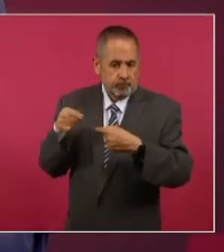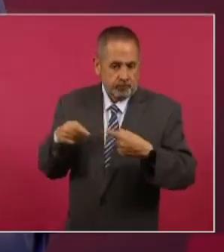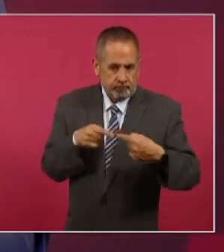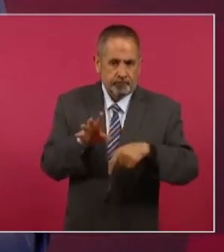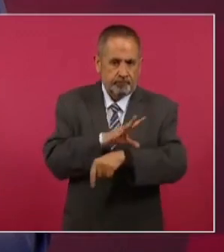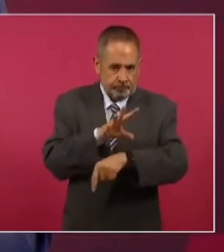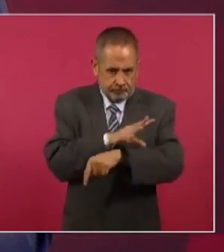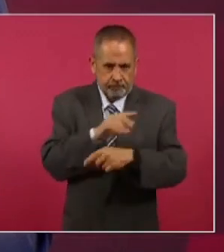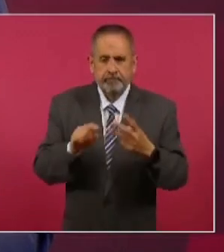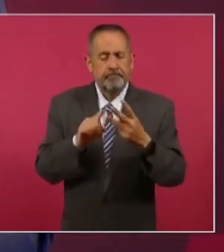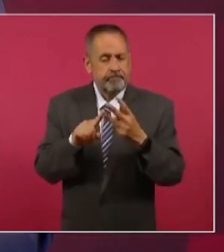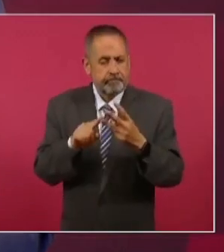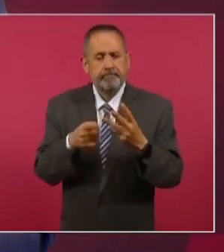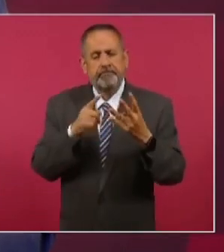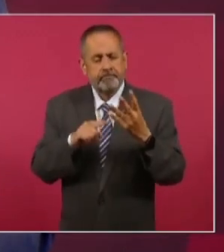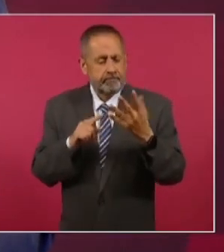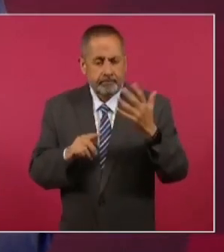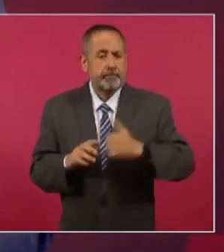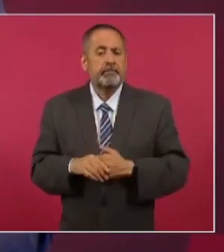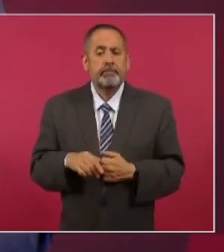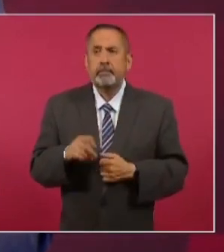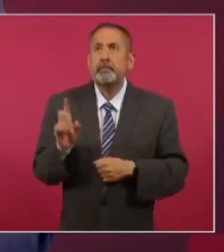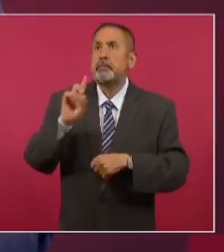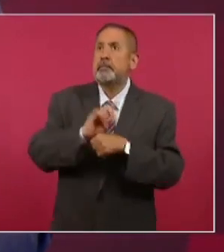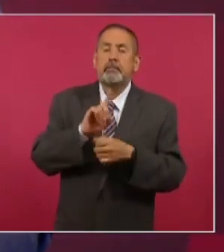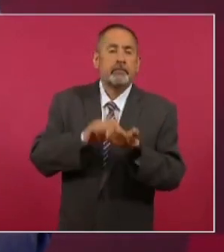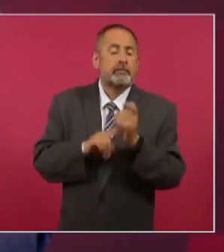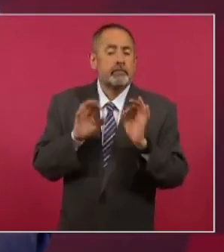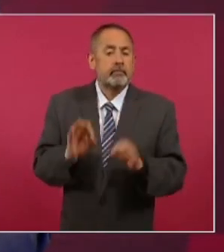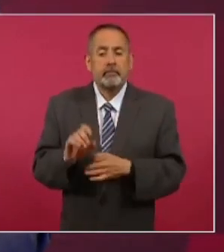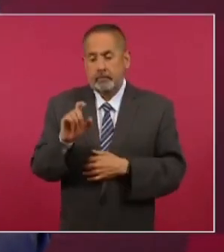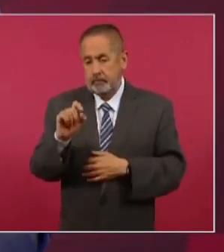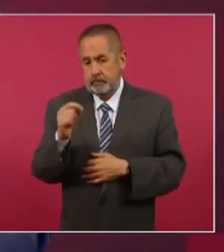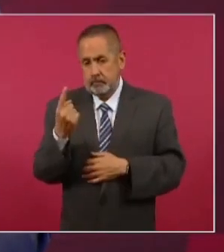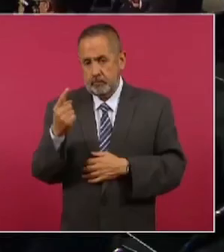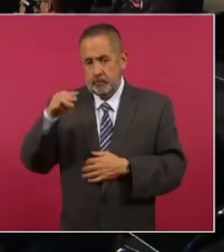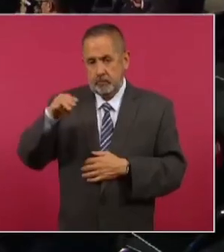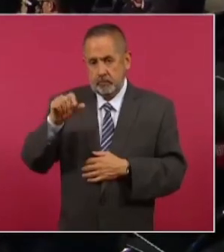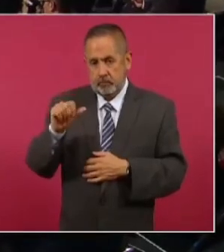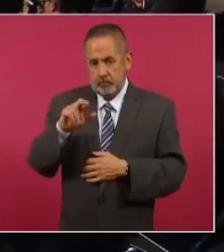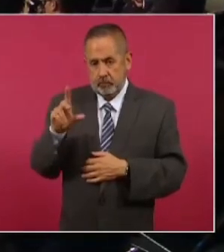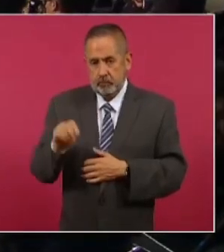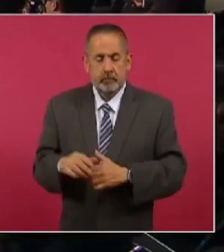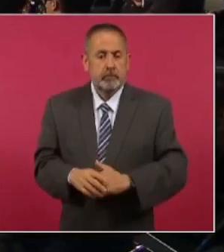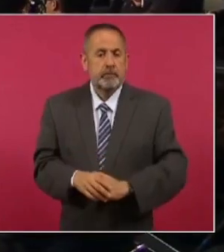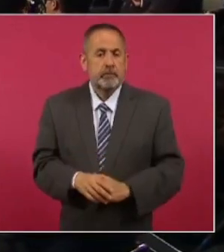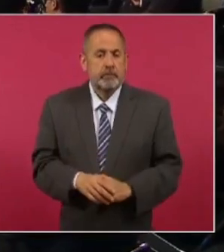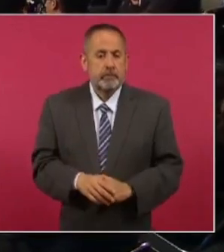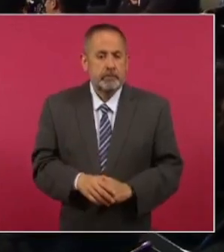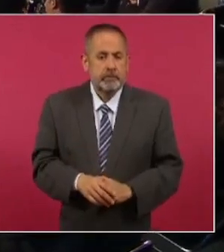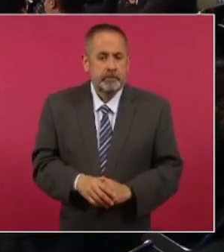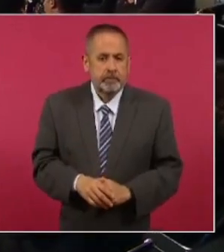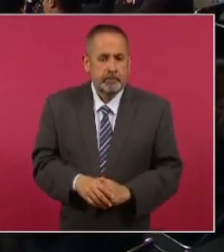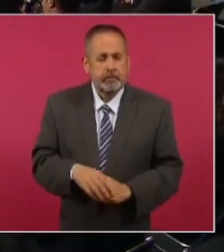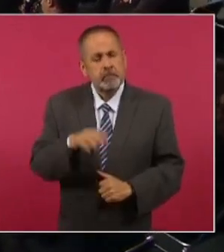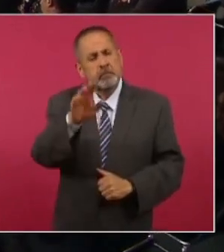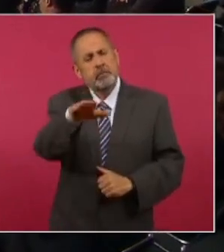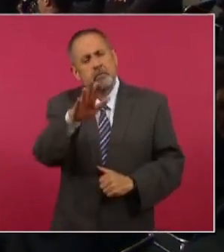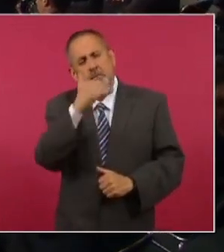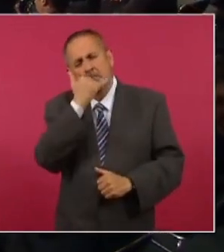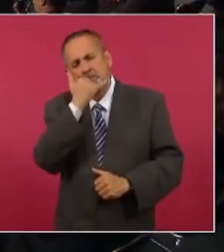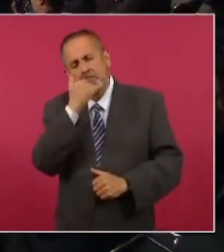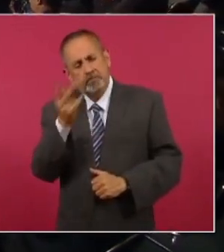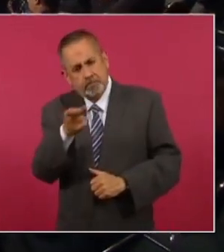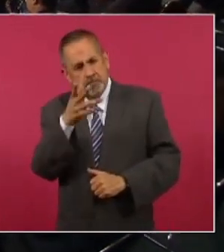esto va a ser el día 21 de marzo presidente y si hay entonces un presupuesto ya